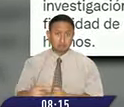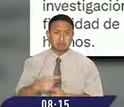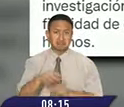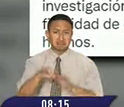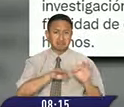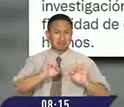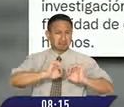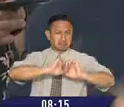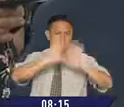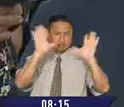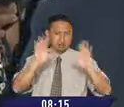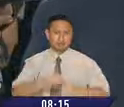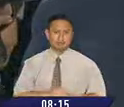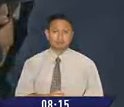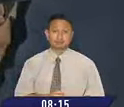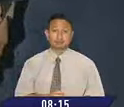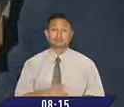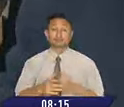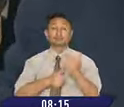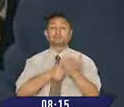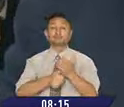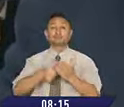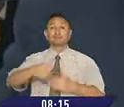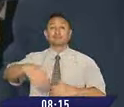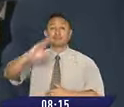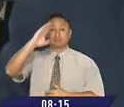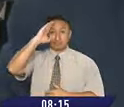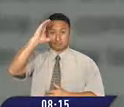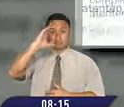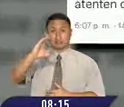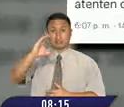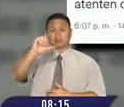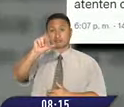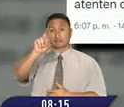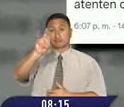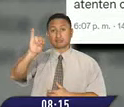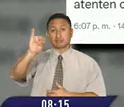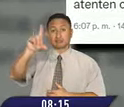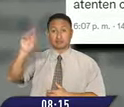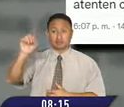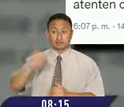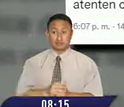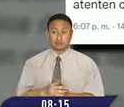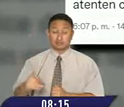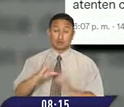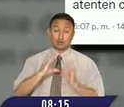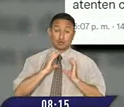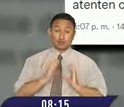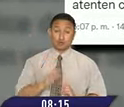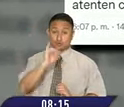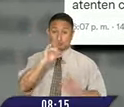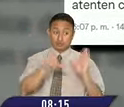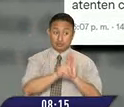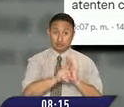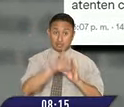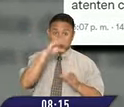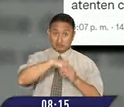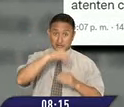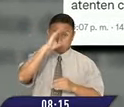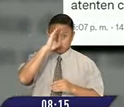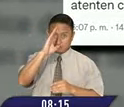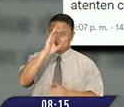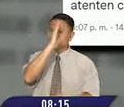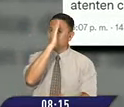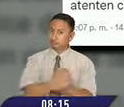hechos. Por su parte, el ministro Patricio Carrillo dijo que no tolerará conductas ilegales que atenten contra mujeres. Si